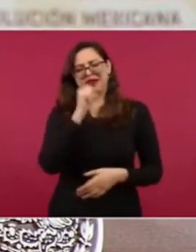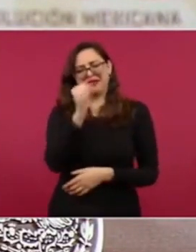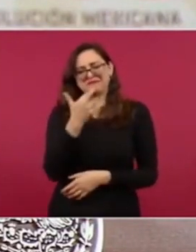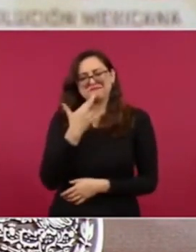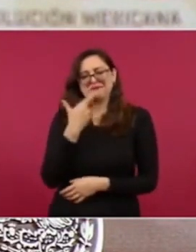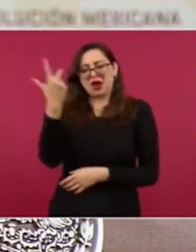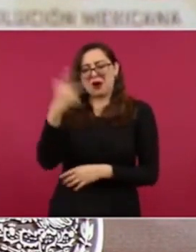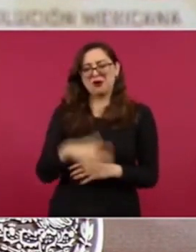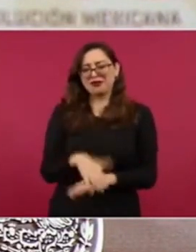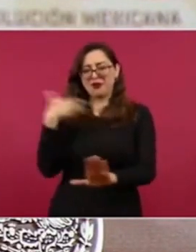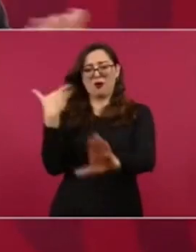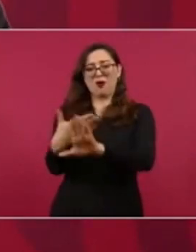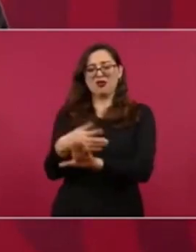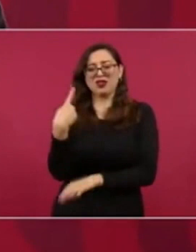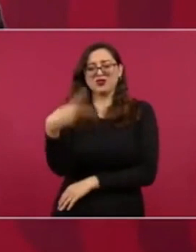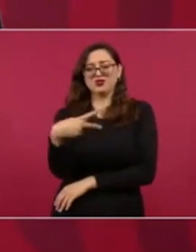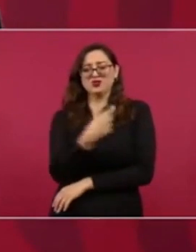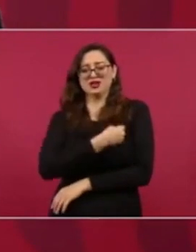Porque no es buena para la salud.